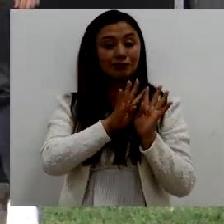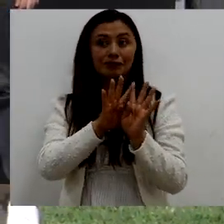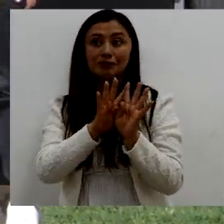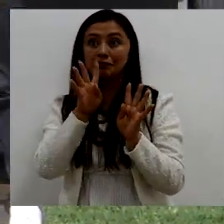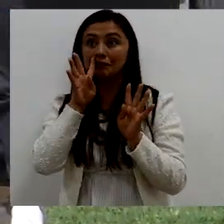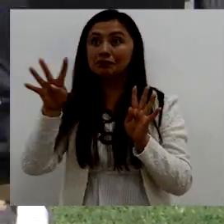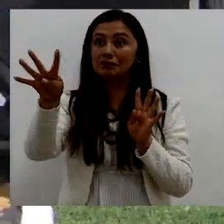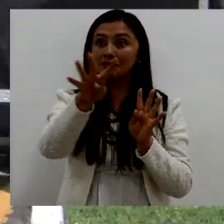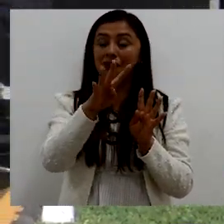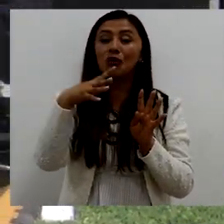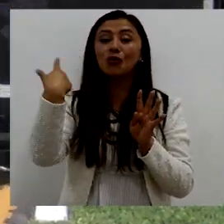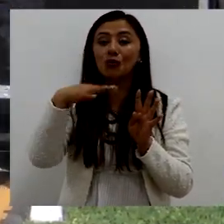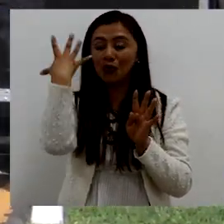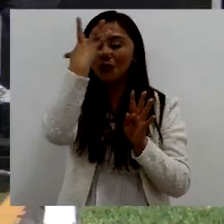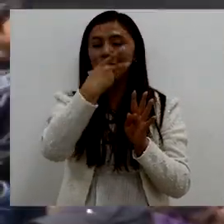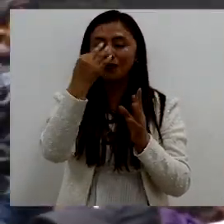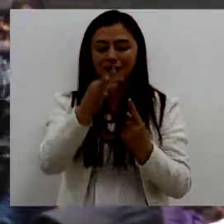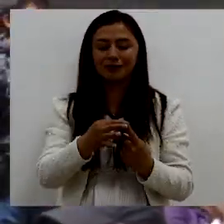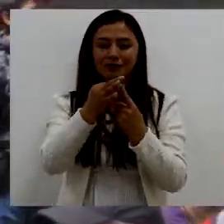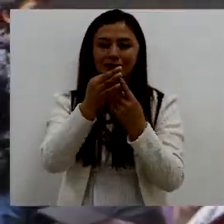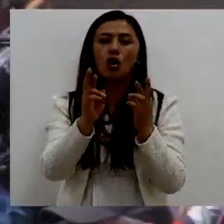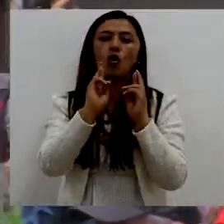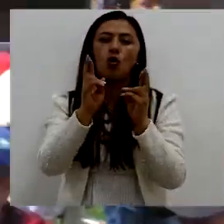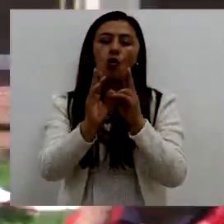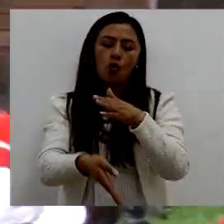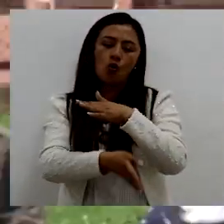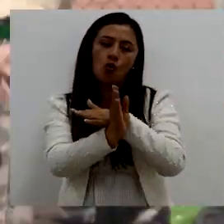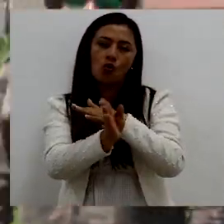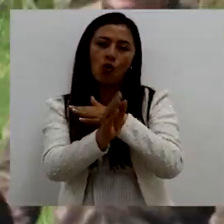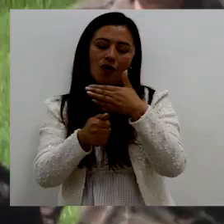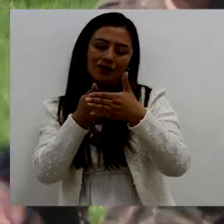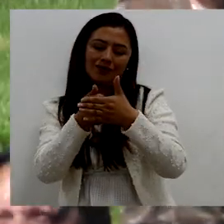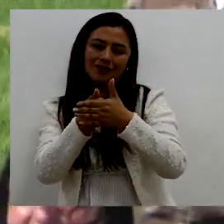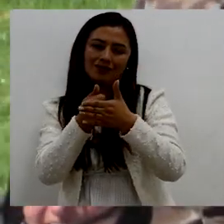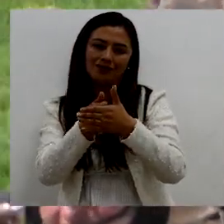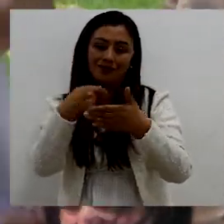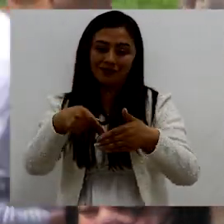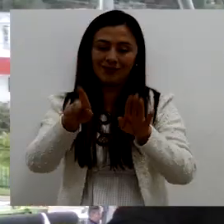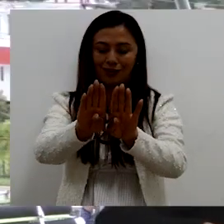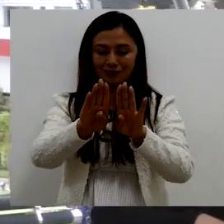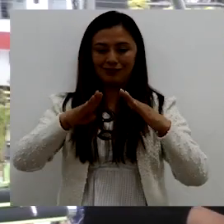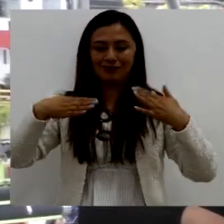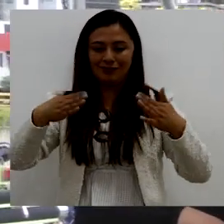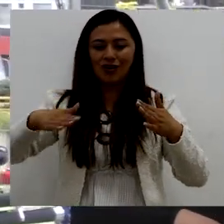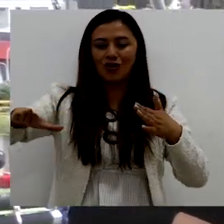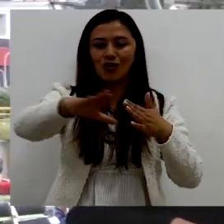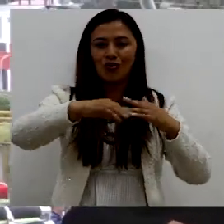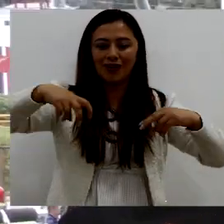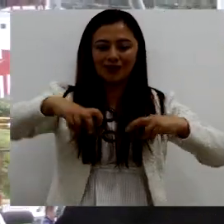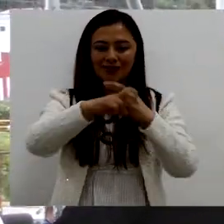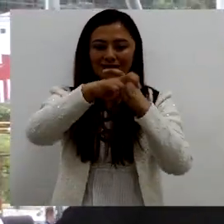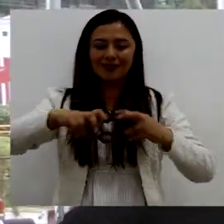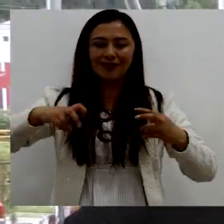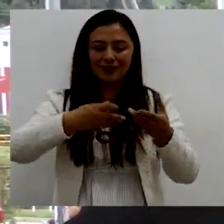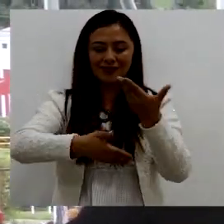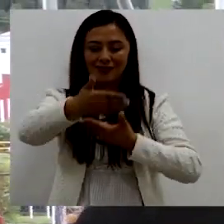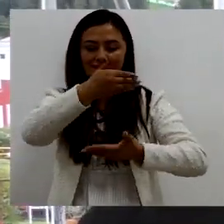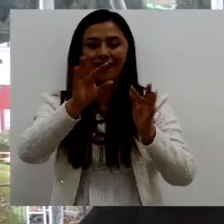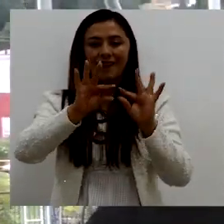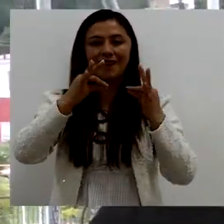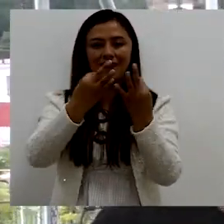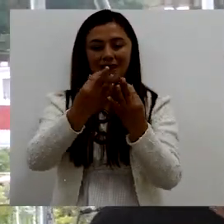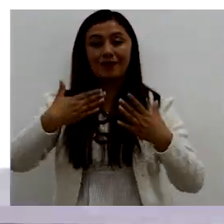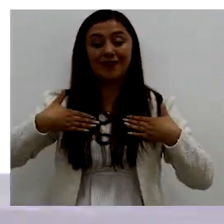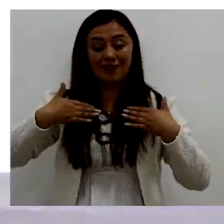un evento muy bonito y ojalá que lo sigan haciendo siempre, pues realmente esto es lo que abre unos espacios recreativos para la familia.